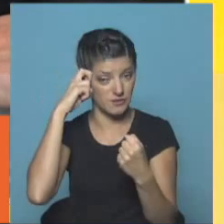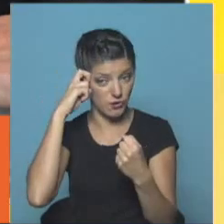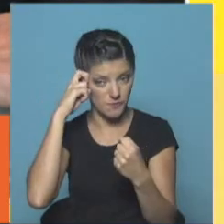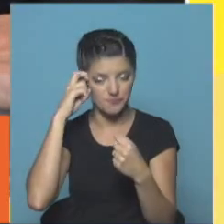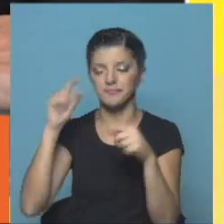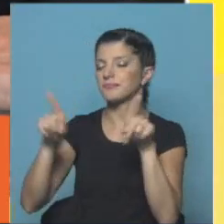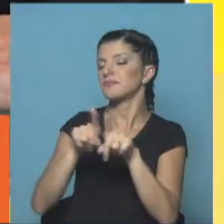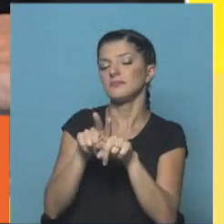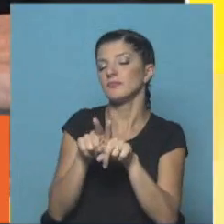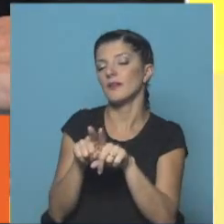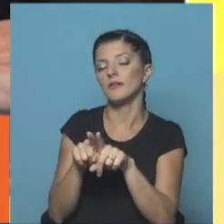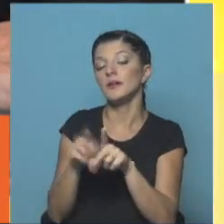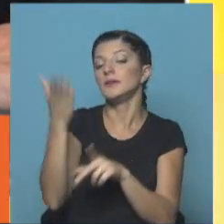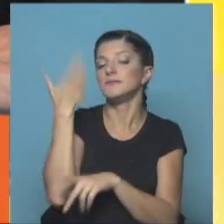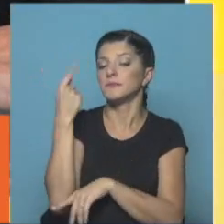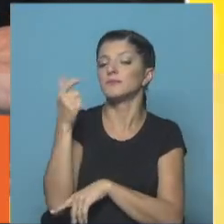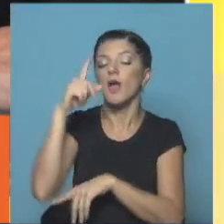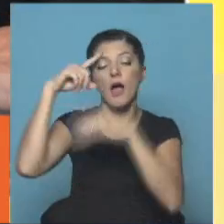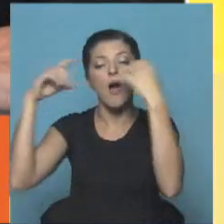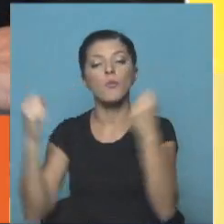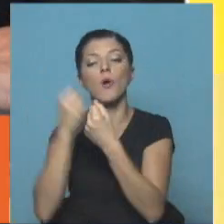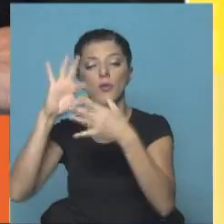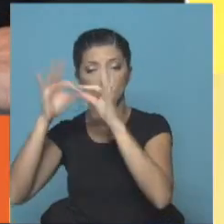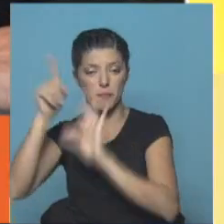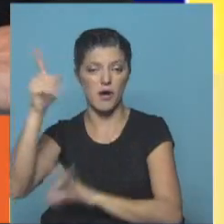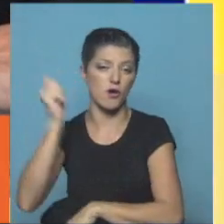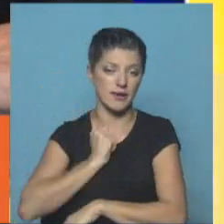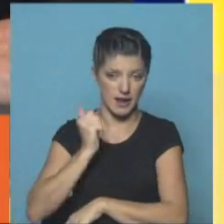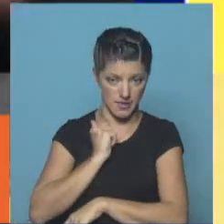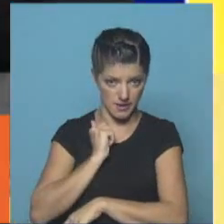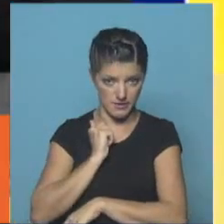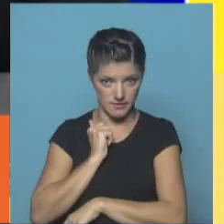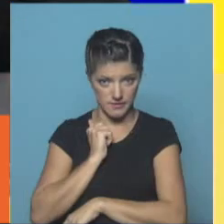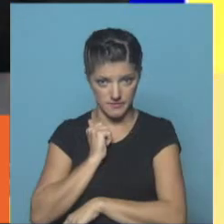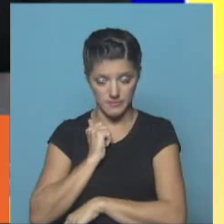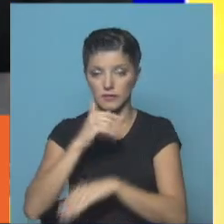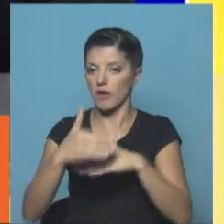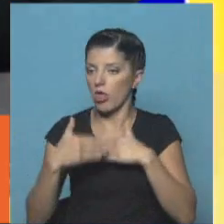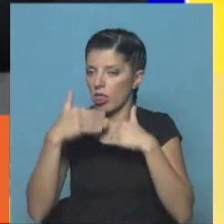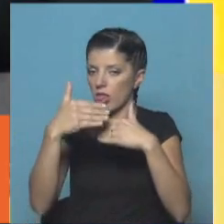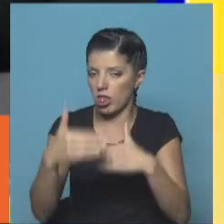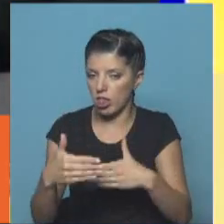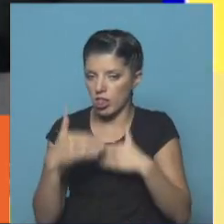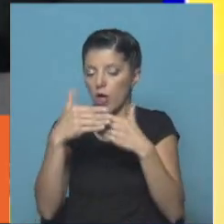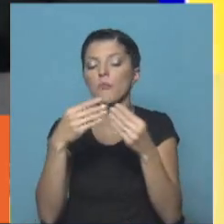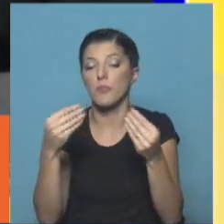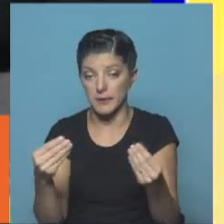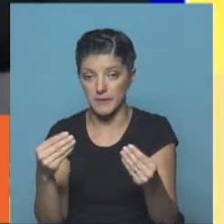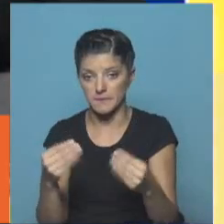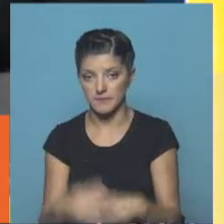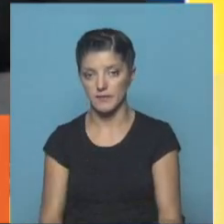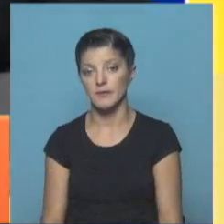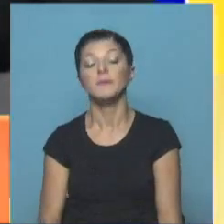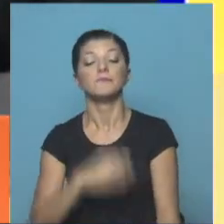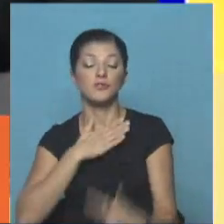ejemplo, últimamente con un acuerdo europeo que fue el acuerdo con Canadá. Sí, que se demoró en Bruselas. Se demoró, porque en las discusiones, la otra visión, yo